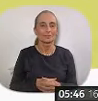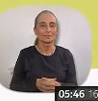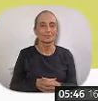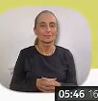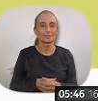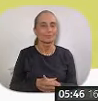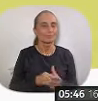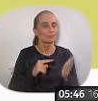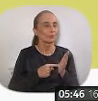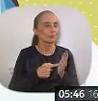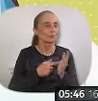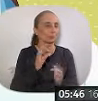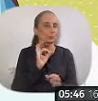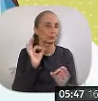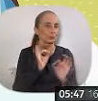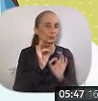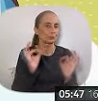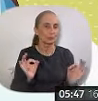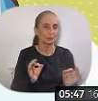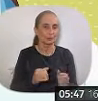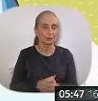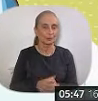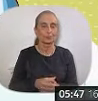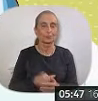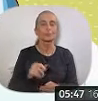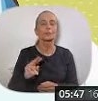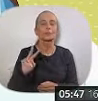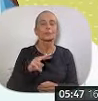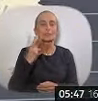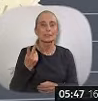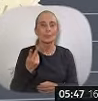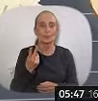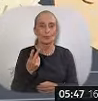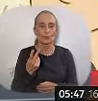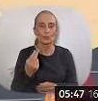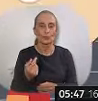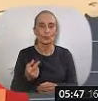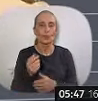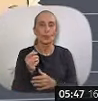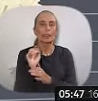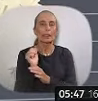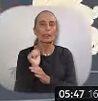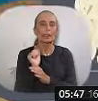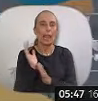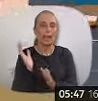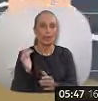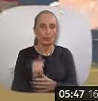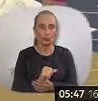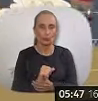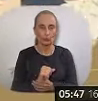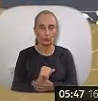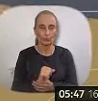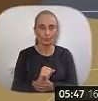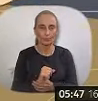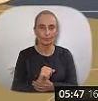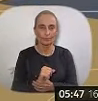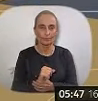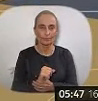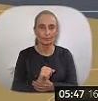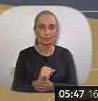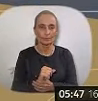No hay puntos para Cacciatore. Pasamos a la competencia de talento. ¿Dónde estará ese lampiño bueno para